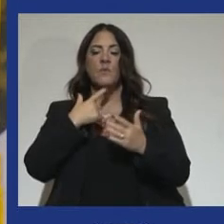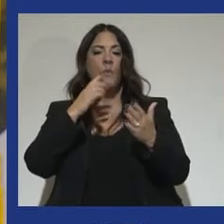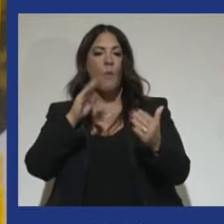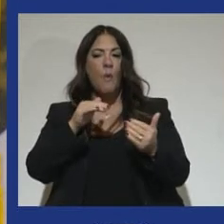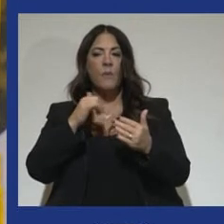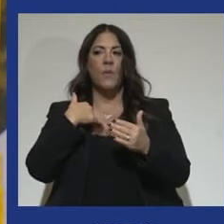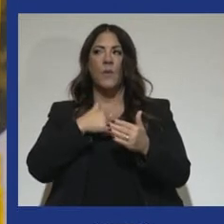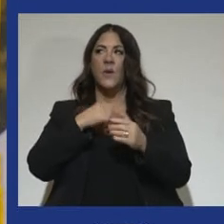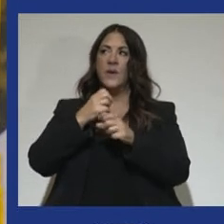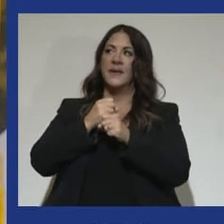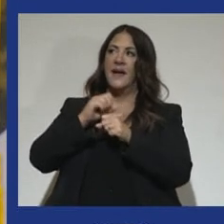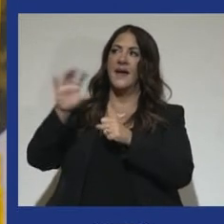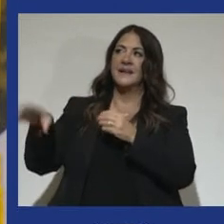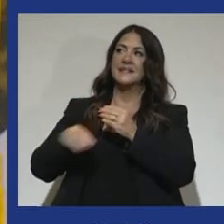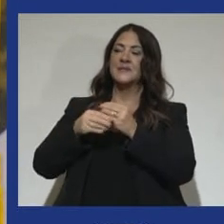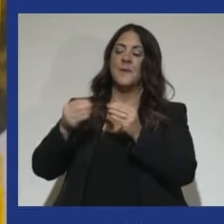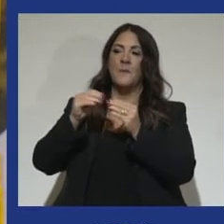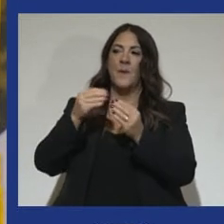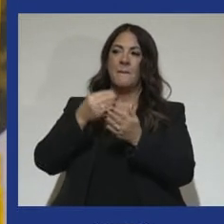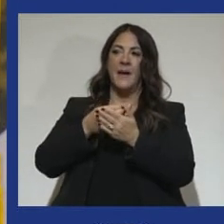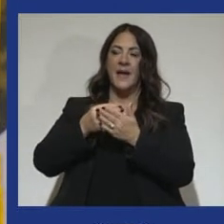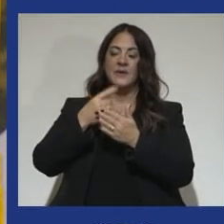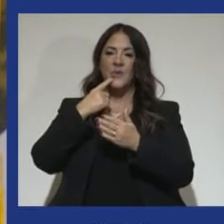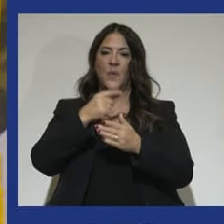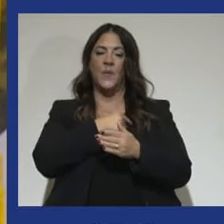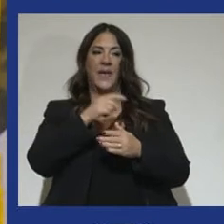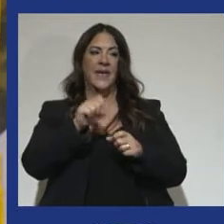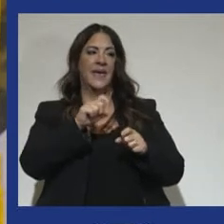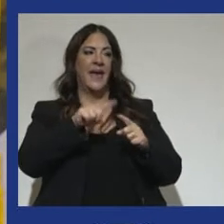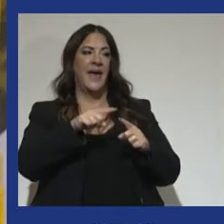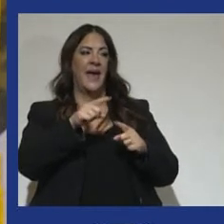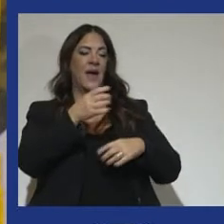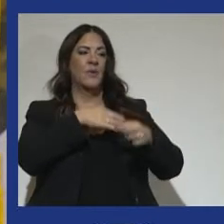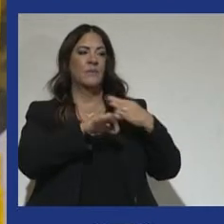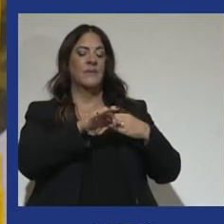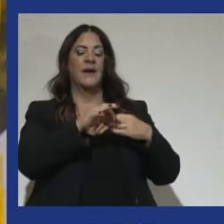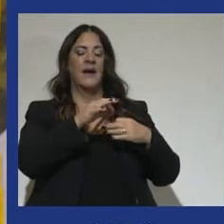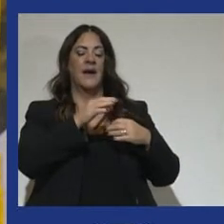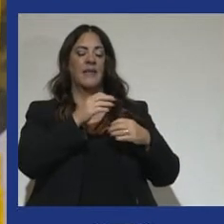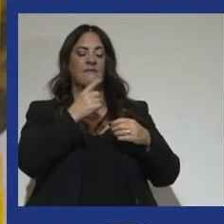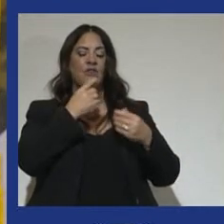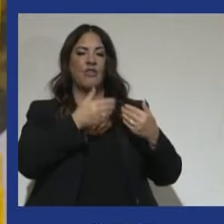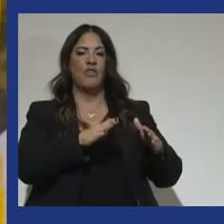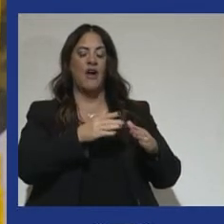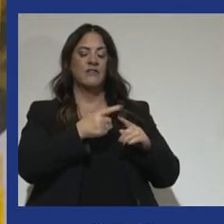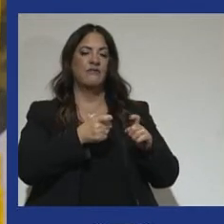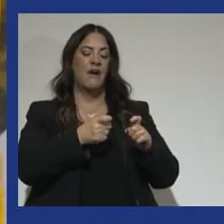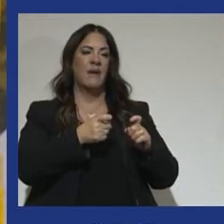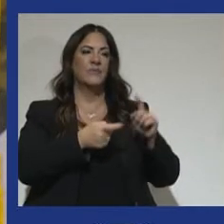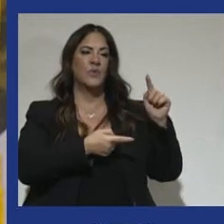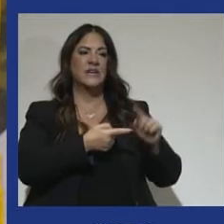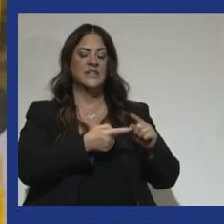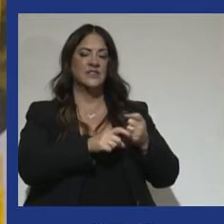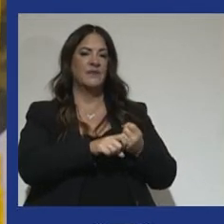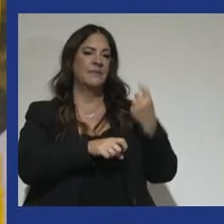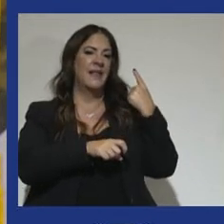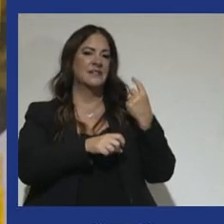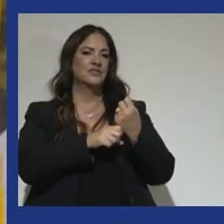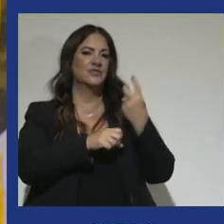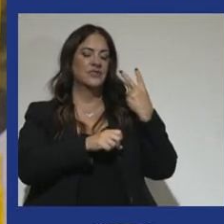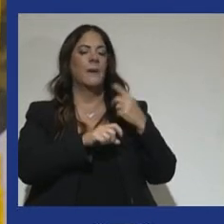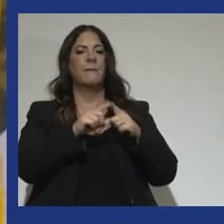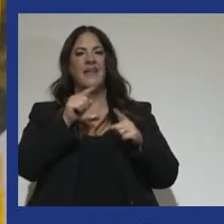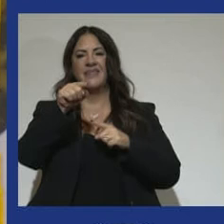anteriormente esperábamos tener dinero adicional para poder restaurar el presupuesto las reducciones presupuestales del año